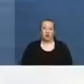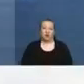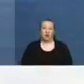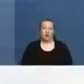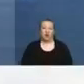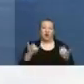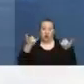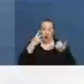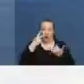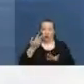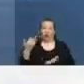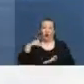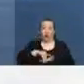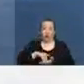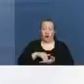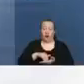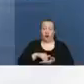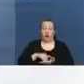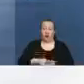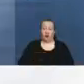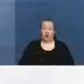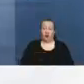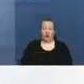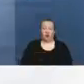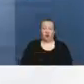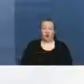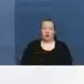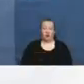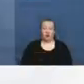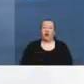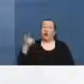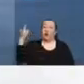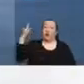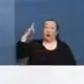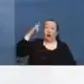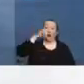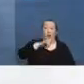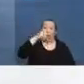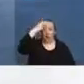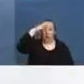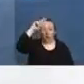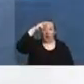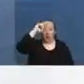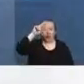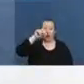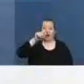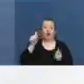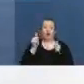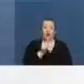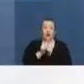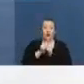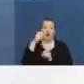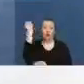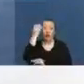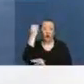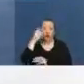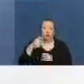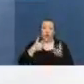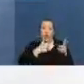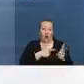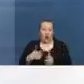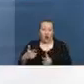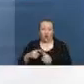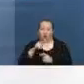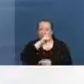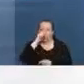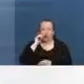miren nuevamente la falta de sentido común lo ridículo es que entra en avionetas de méxico de colombia con armas y dinero para llevarse droga del